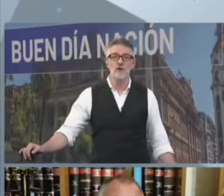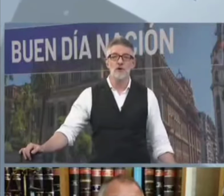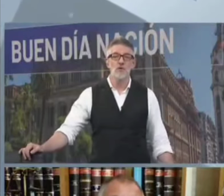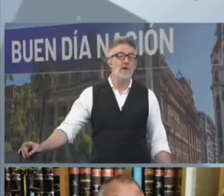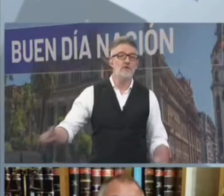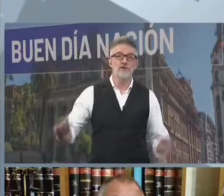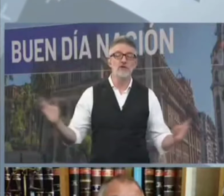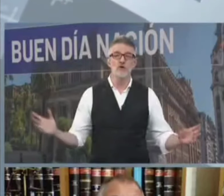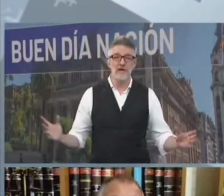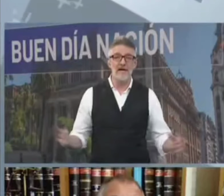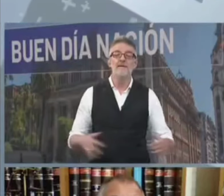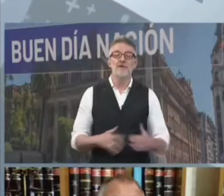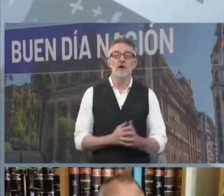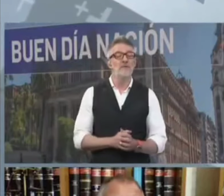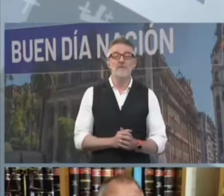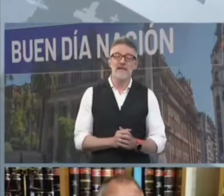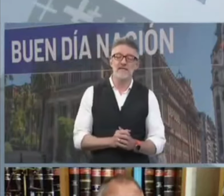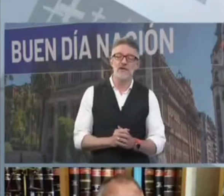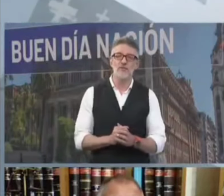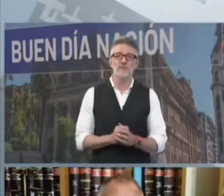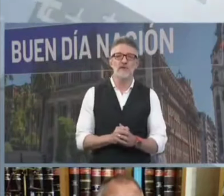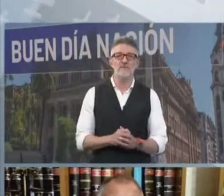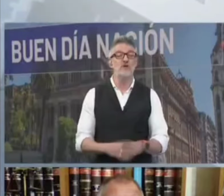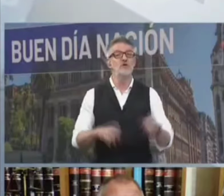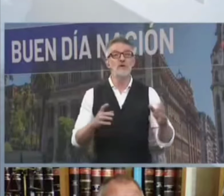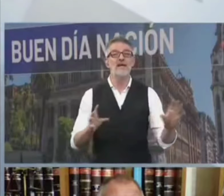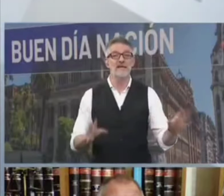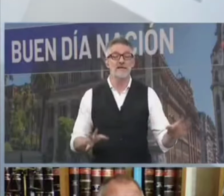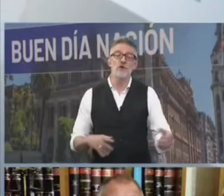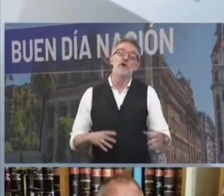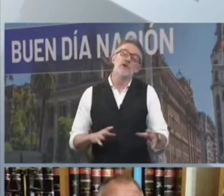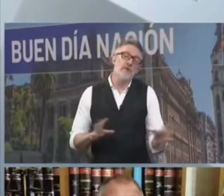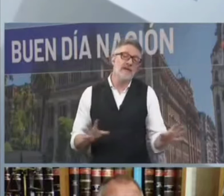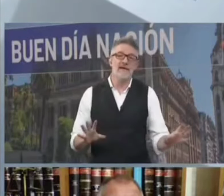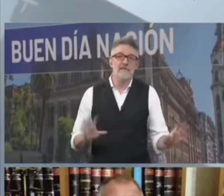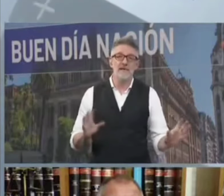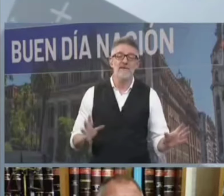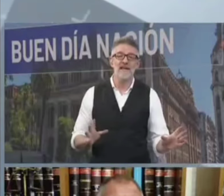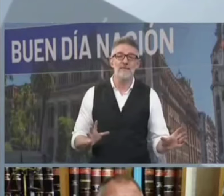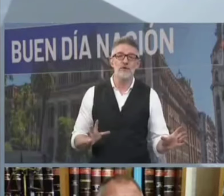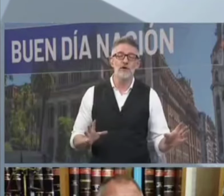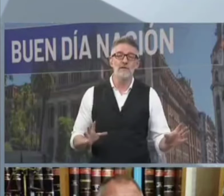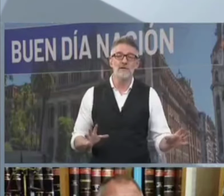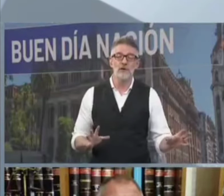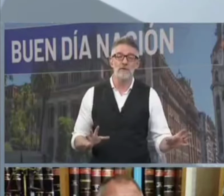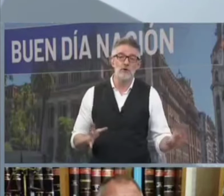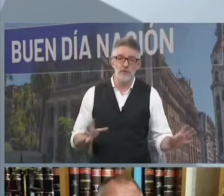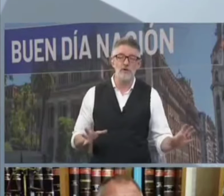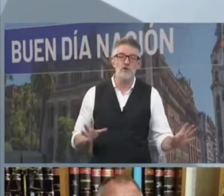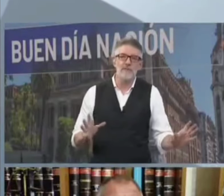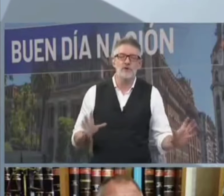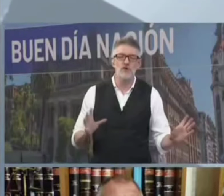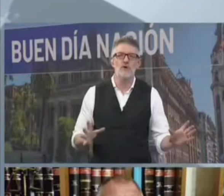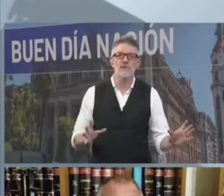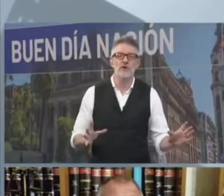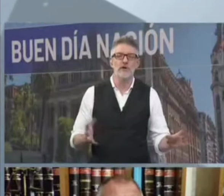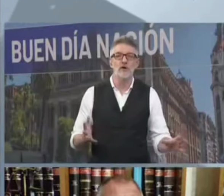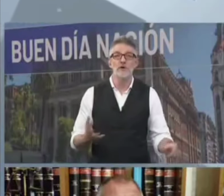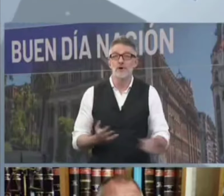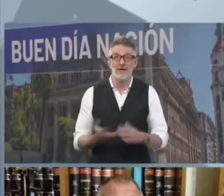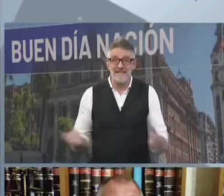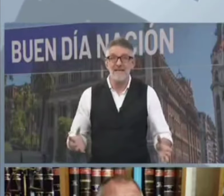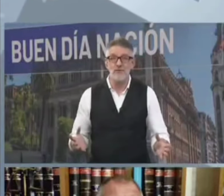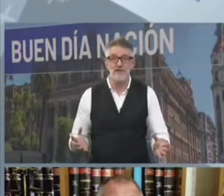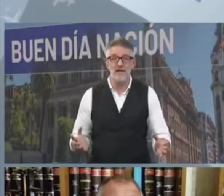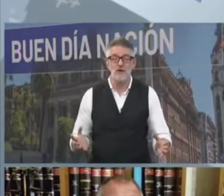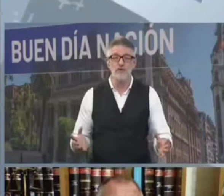palaciego, cuando se enoja. Digo, a mí me da risa, ¿no? Porque Máximo dice, nunca le gritó. No, ¿verdad? Levantar la voz, no le levantó la voz. No me consta, pero supongamos que no.